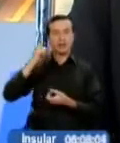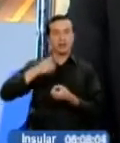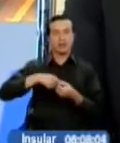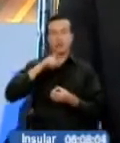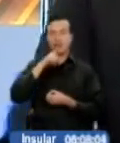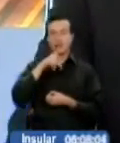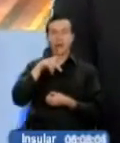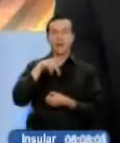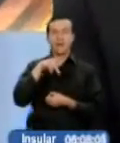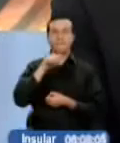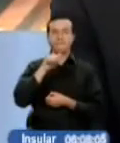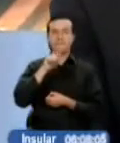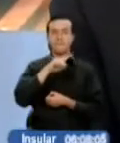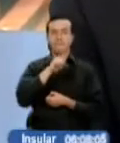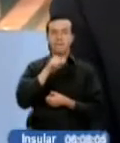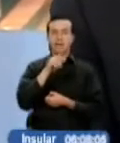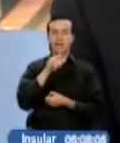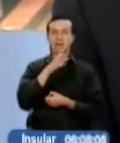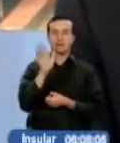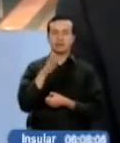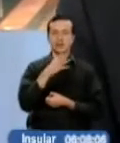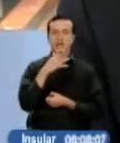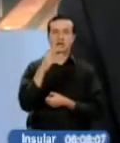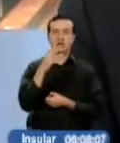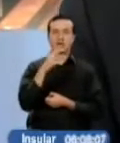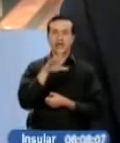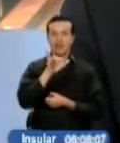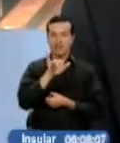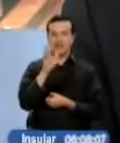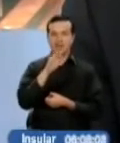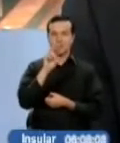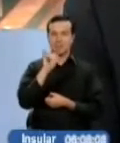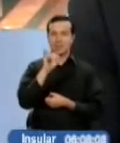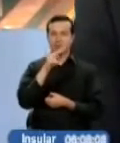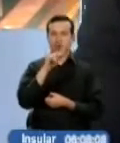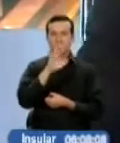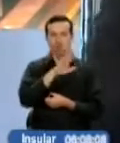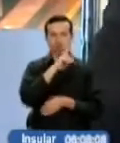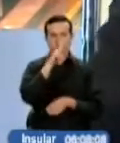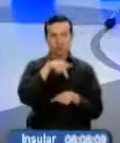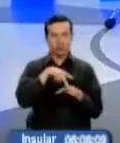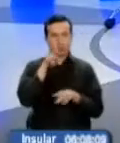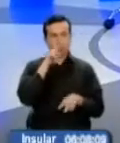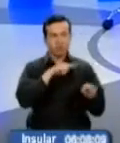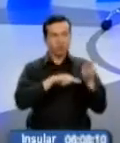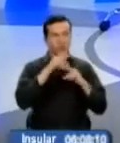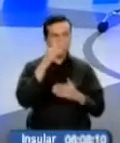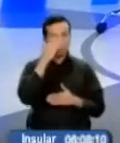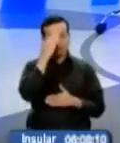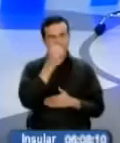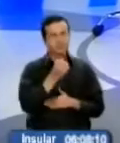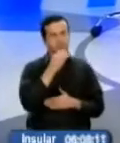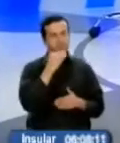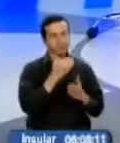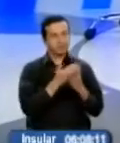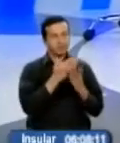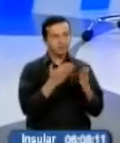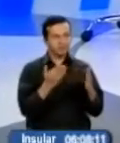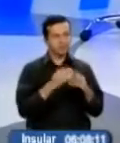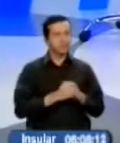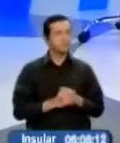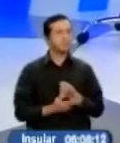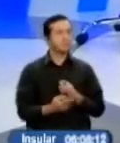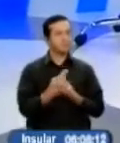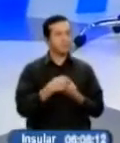Juan Pasimiño, historiador y analista político. Juan Pasimiño, muy buenos días, gracias por estar con